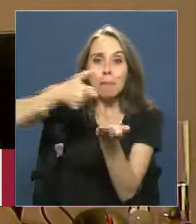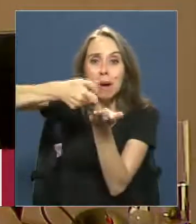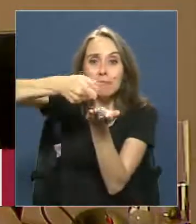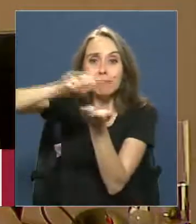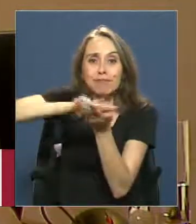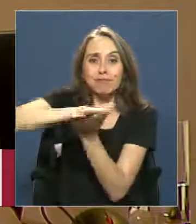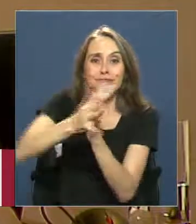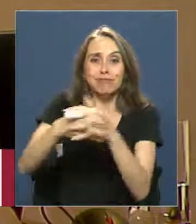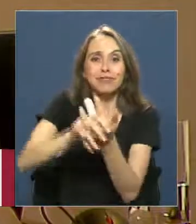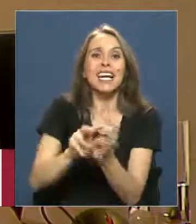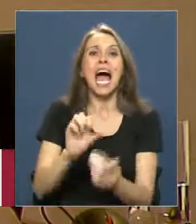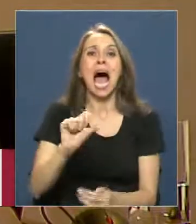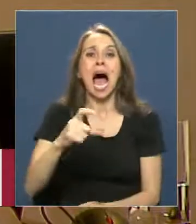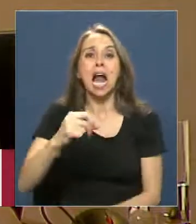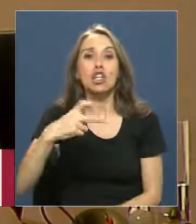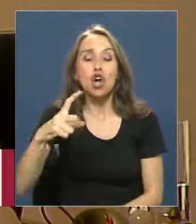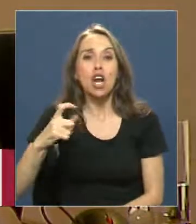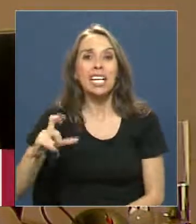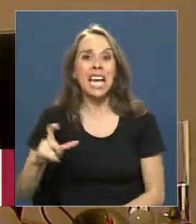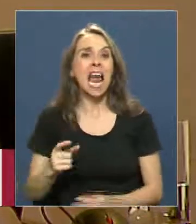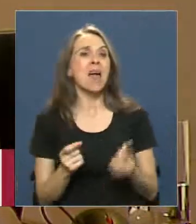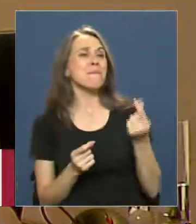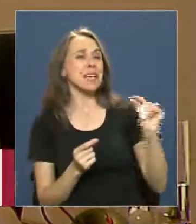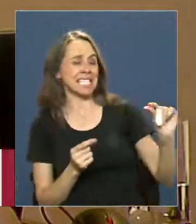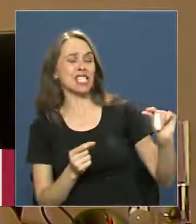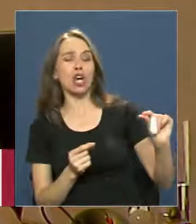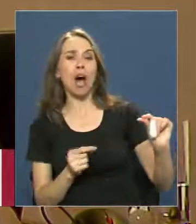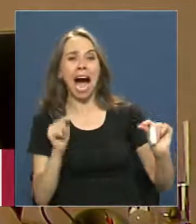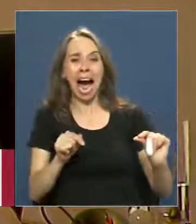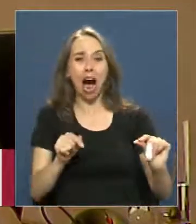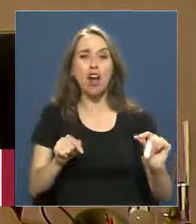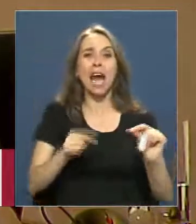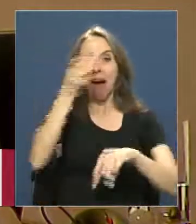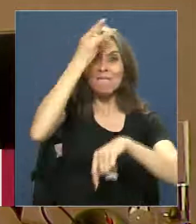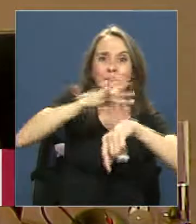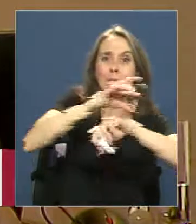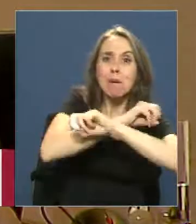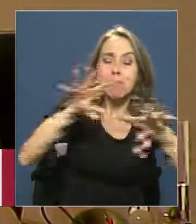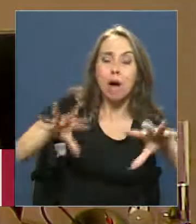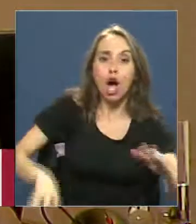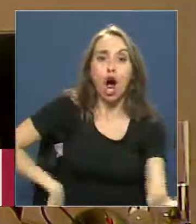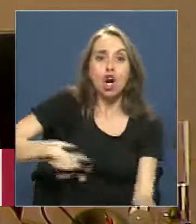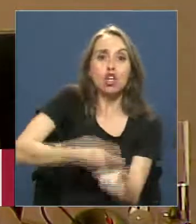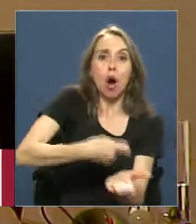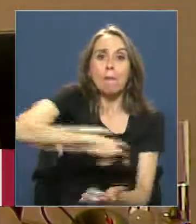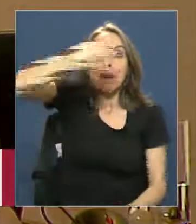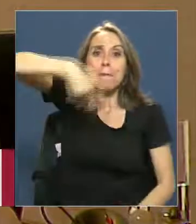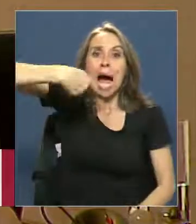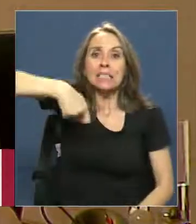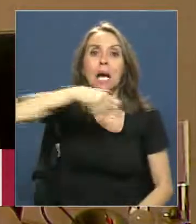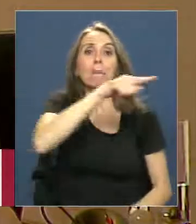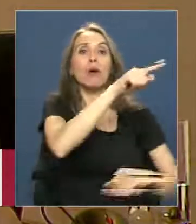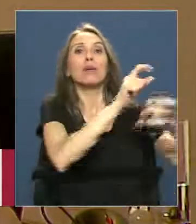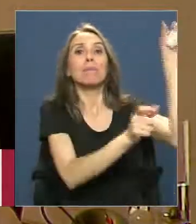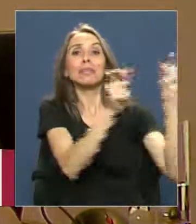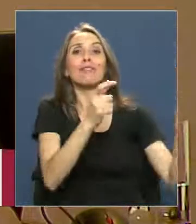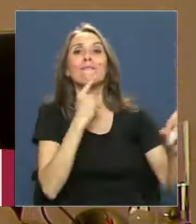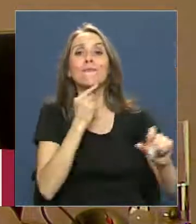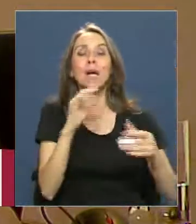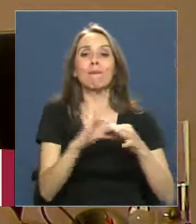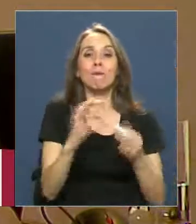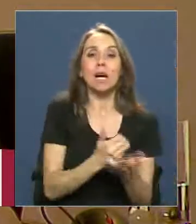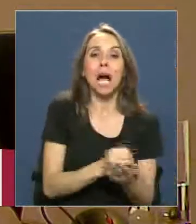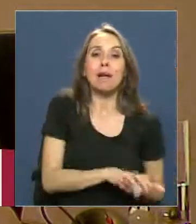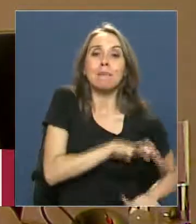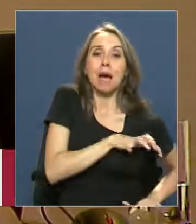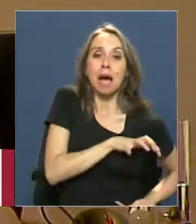más solo porque algunos desalmados ven en esto una posibilidad de rentabilidad. Les recuerdo que hace un par de meses la Fiscalía